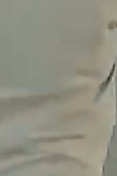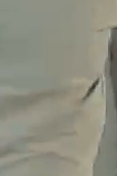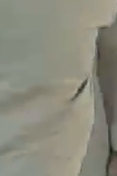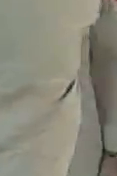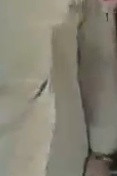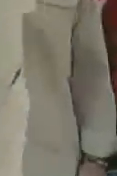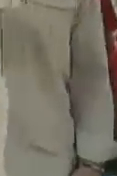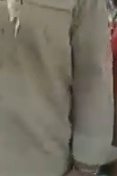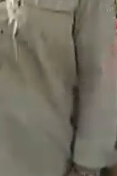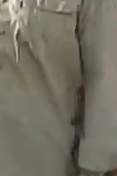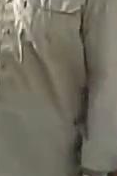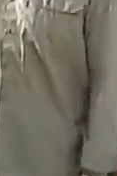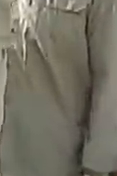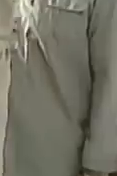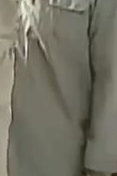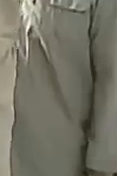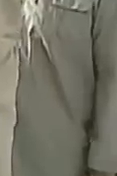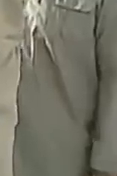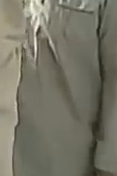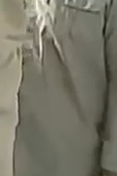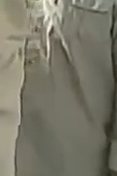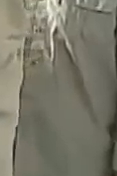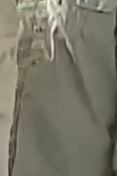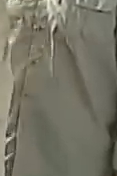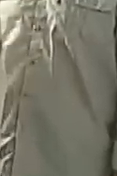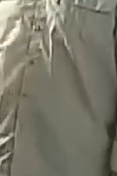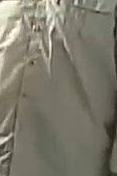¡Comuna Onar!